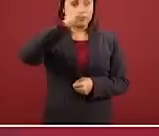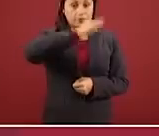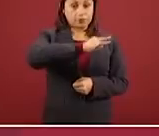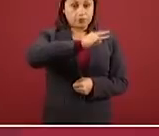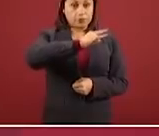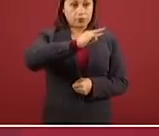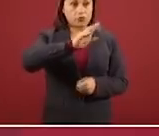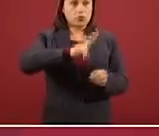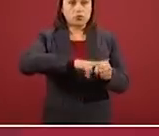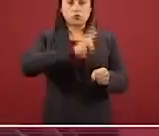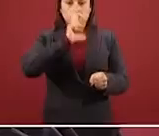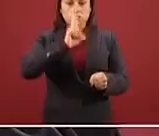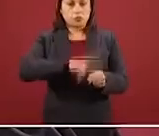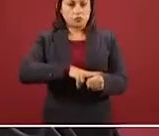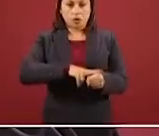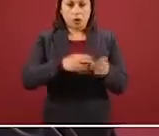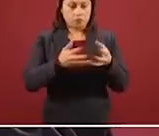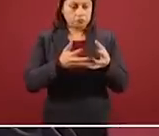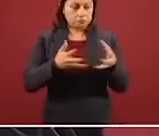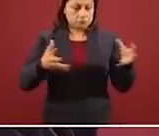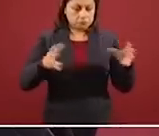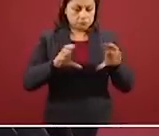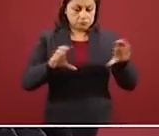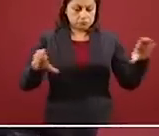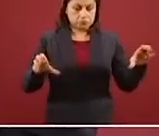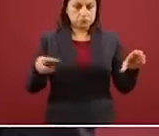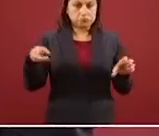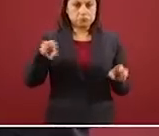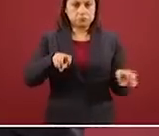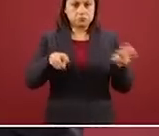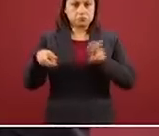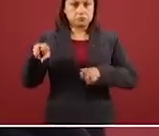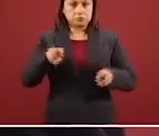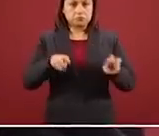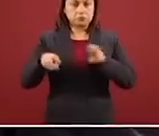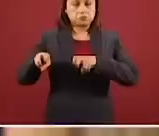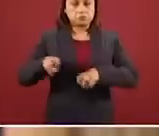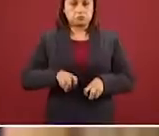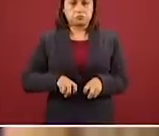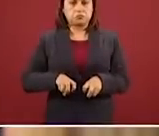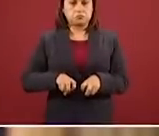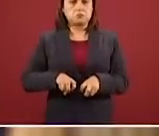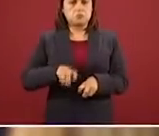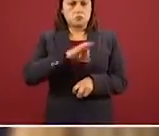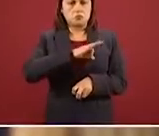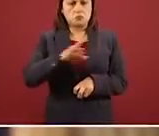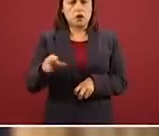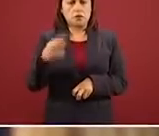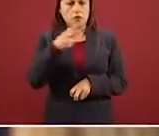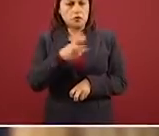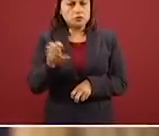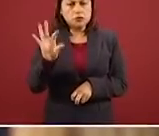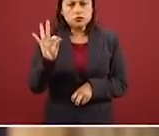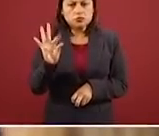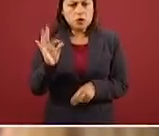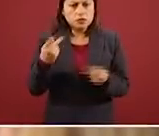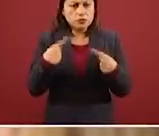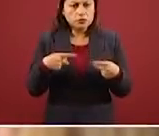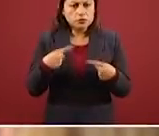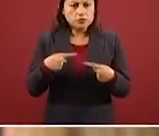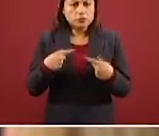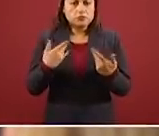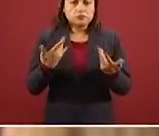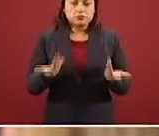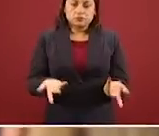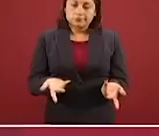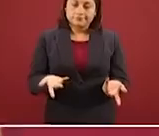con esas características pueden trasladar a 240 pasajeros. Es